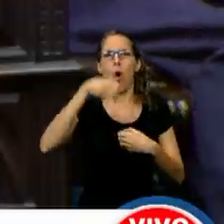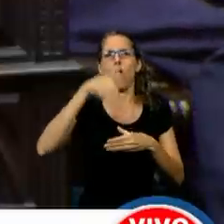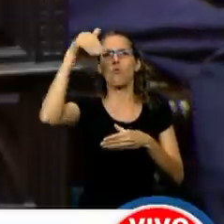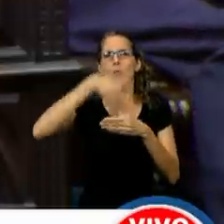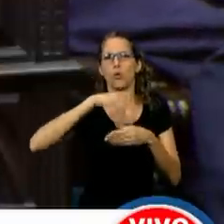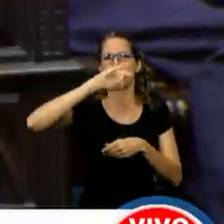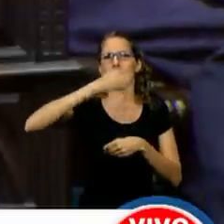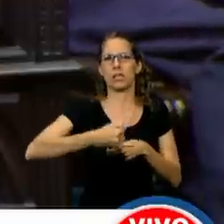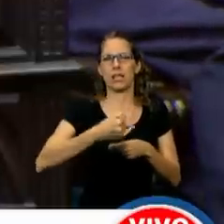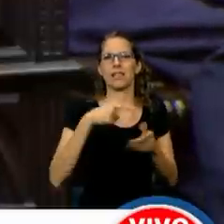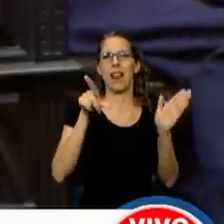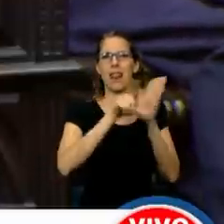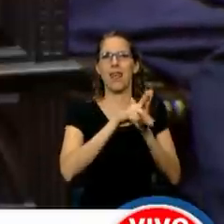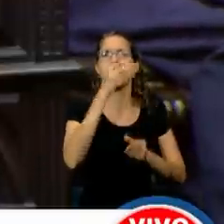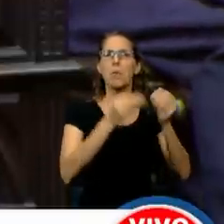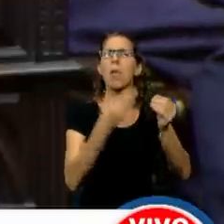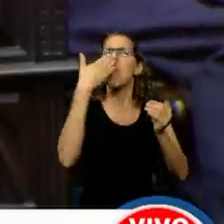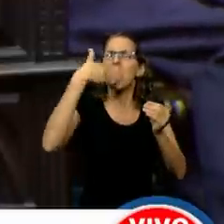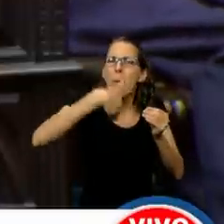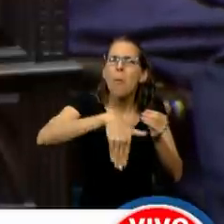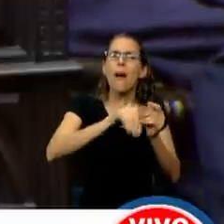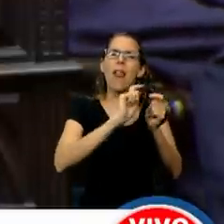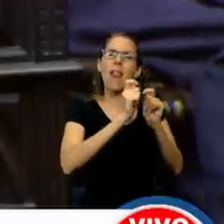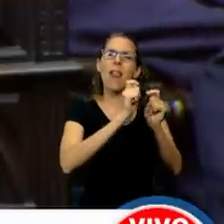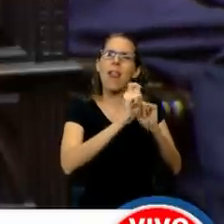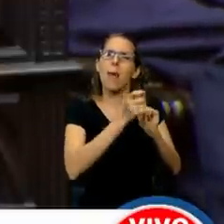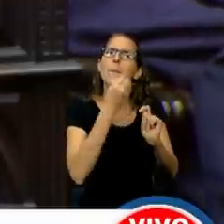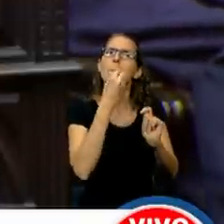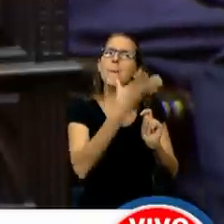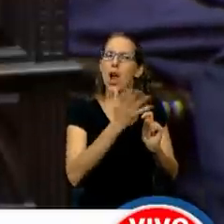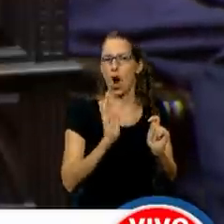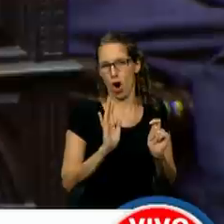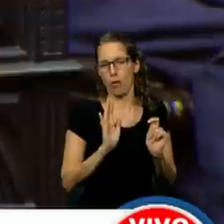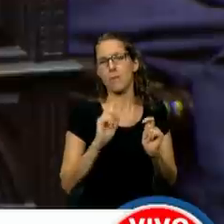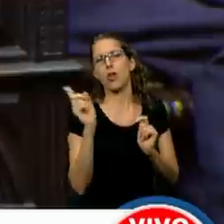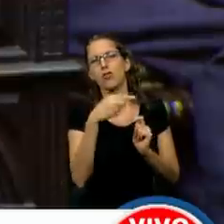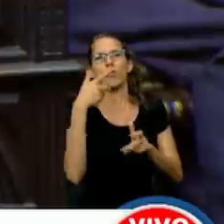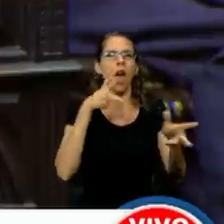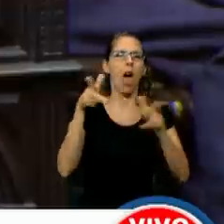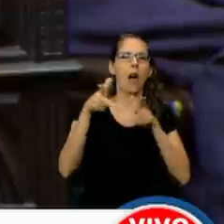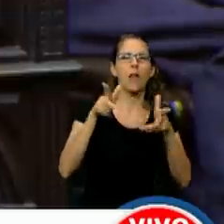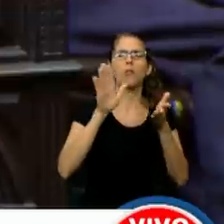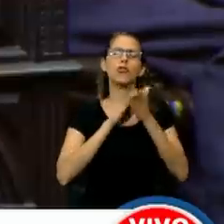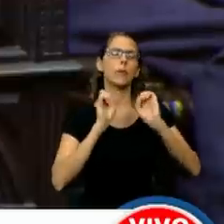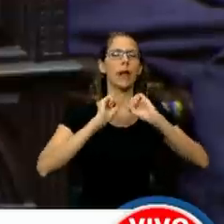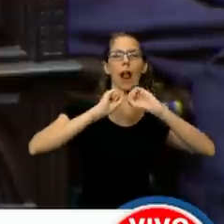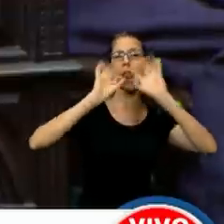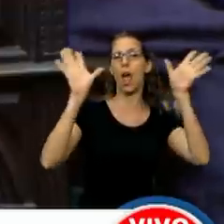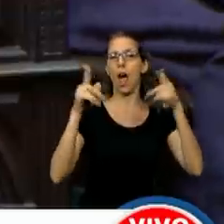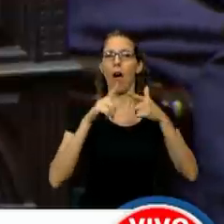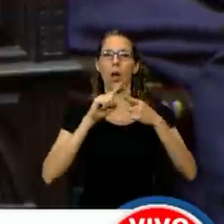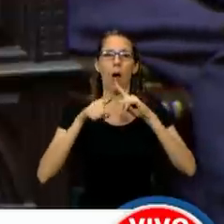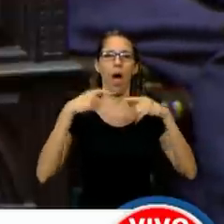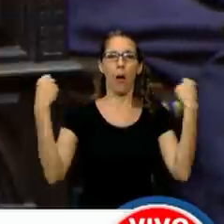que la podemos ir mejorando más adelante pero no podemos hablar de consenso hablar de transparencia hablar si no